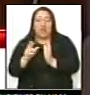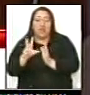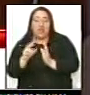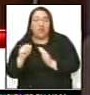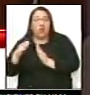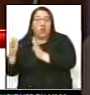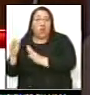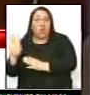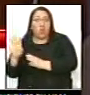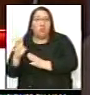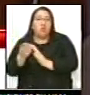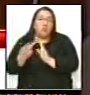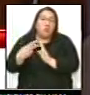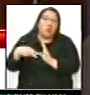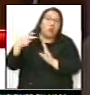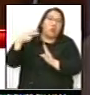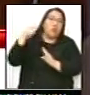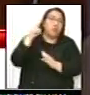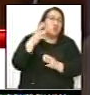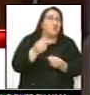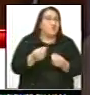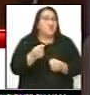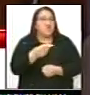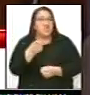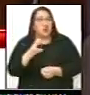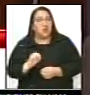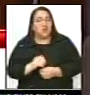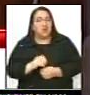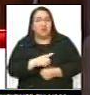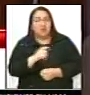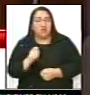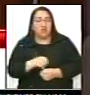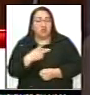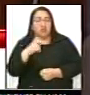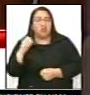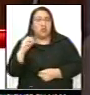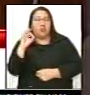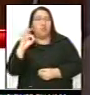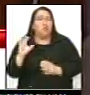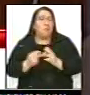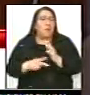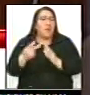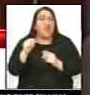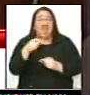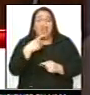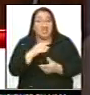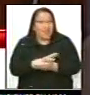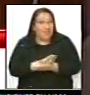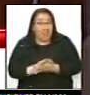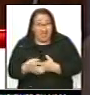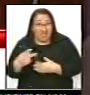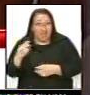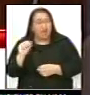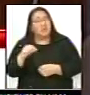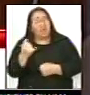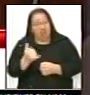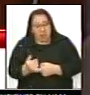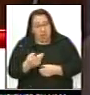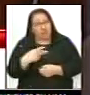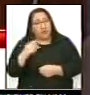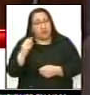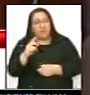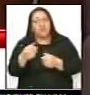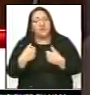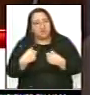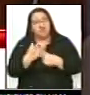crecieron en sobreprecio en 100, 150, 200%. Y acá dicen que no hubo sobrevaloración, que